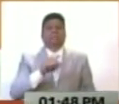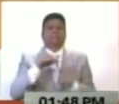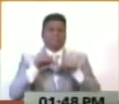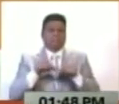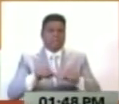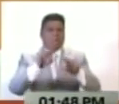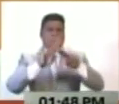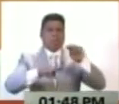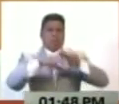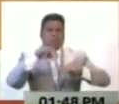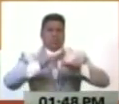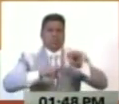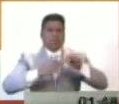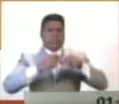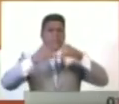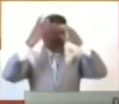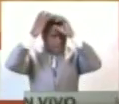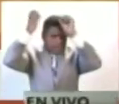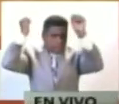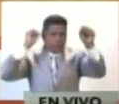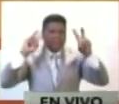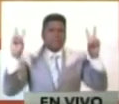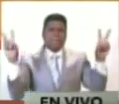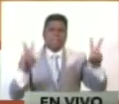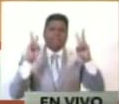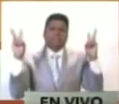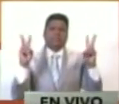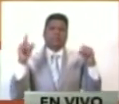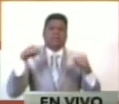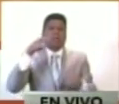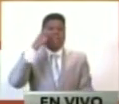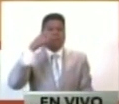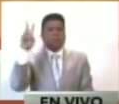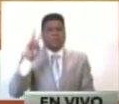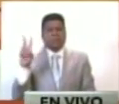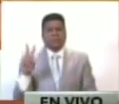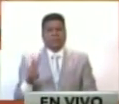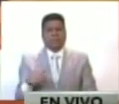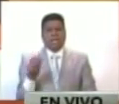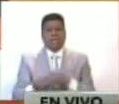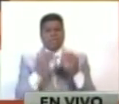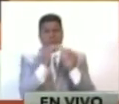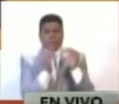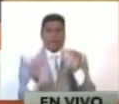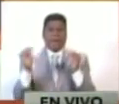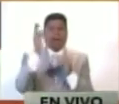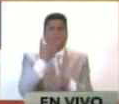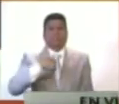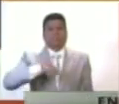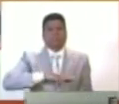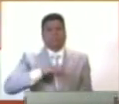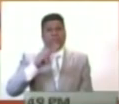la diplomacia bolivariana de paz victorias para el pueblo de Venezuela, llevando a lo más alto en nuestro